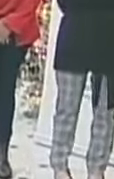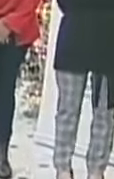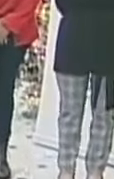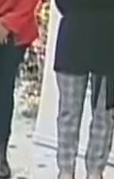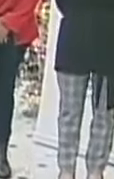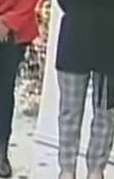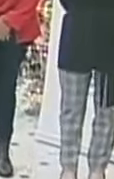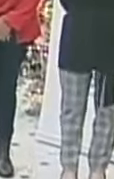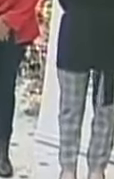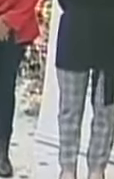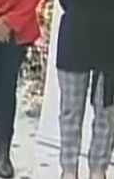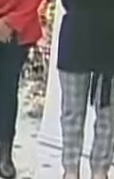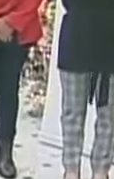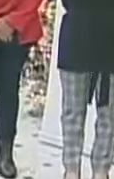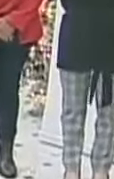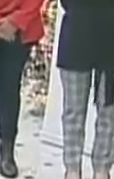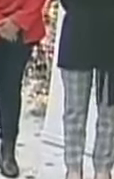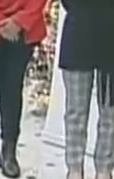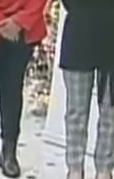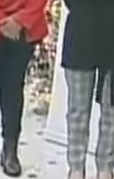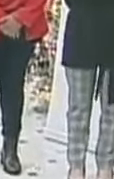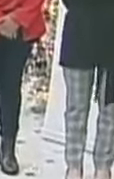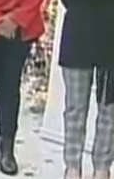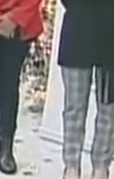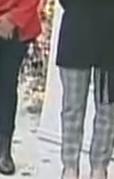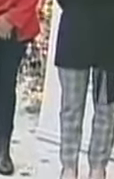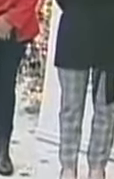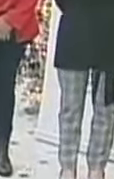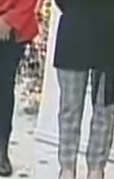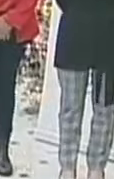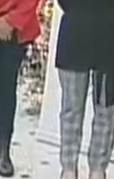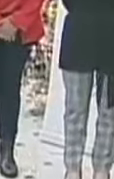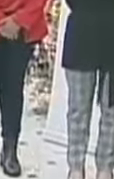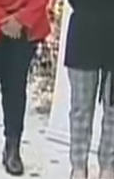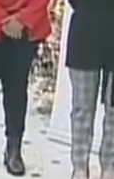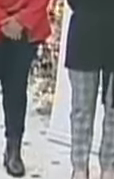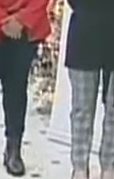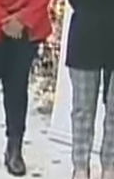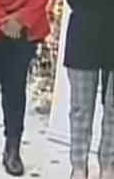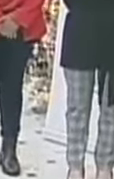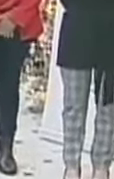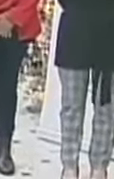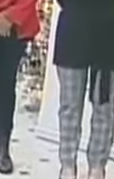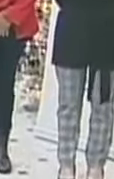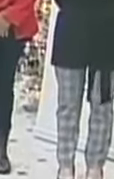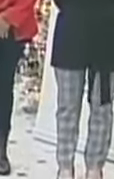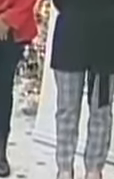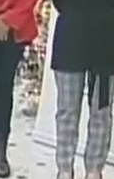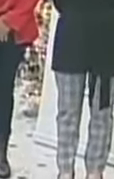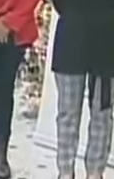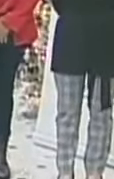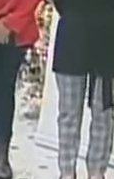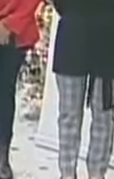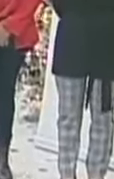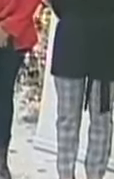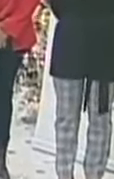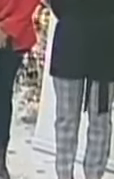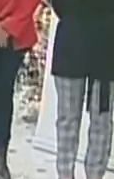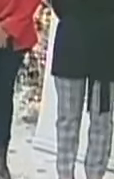saludo magento a todos y a todas. Hoy tenemos una jornada bella porque es la gran misión